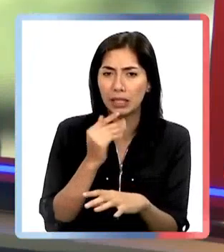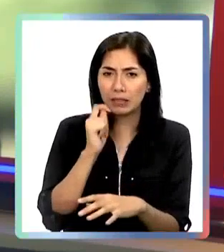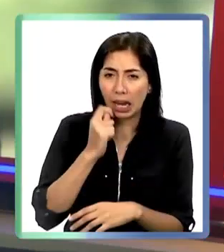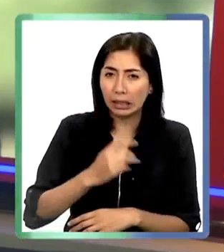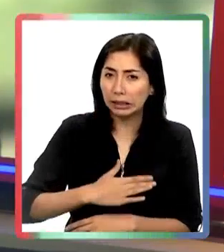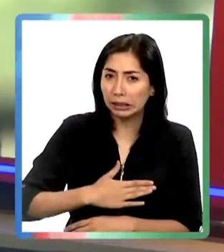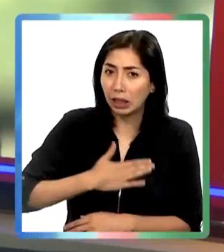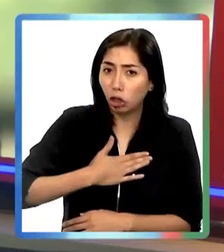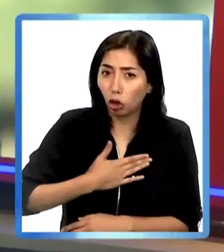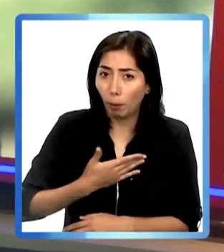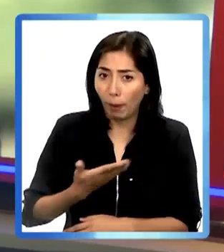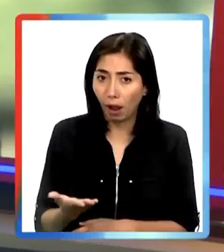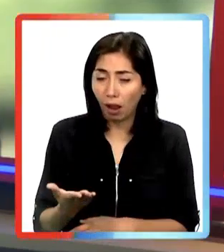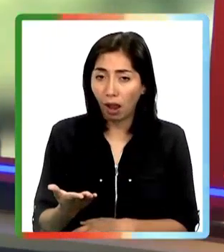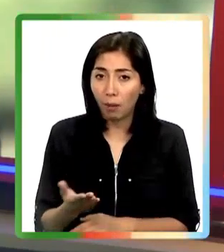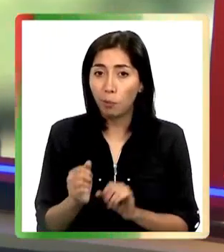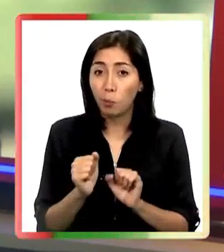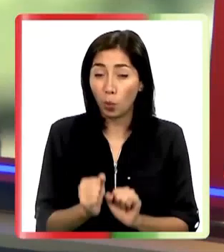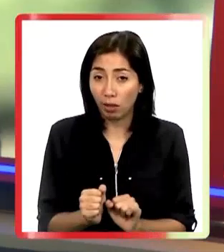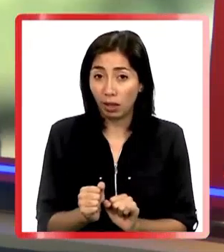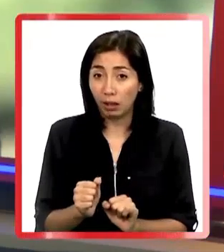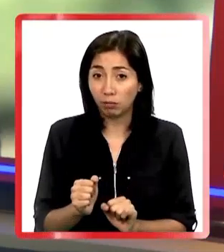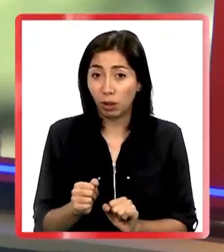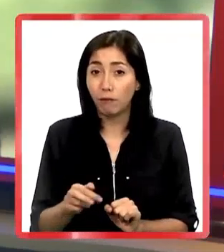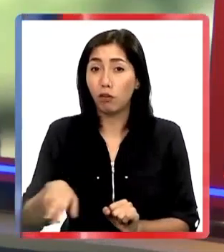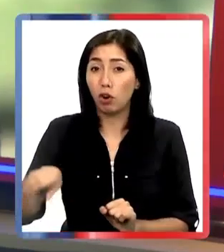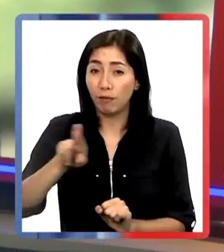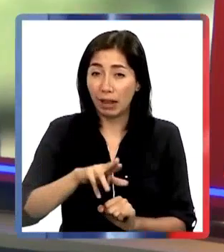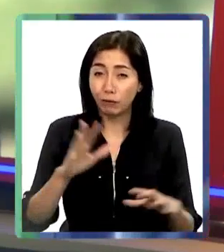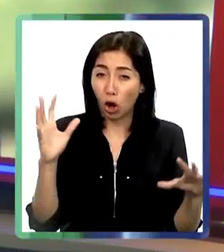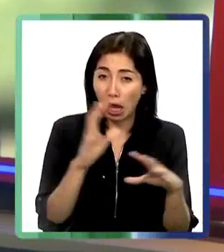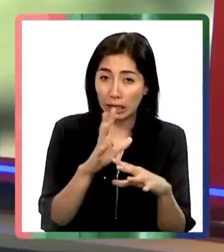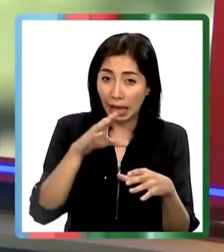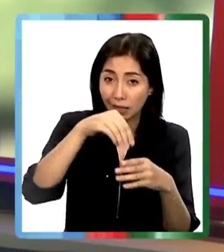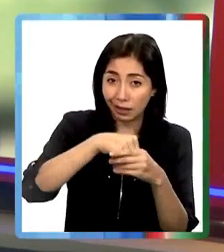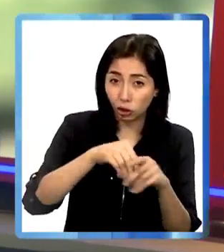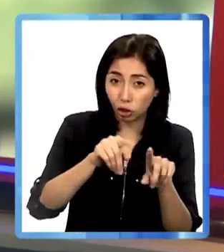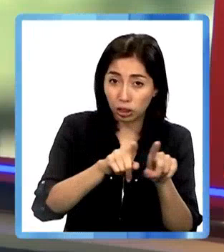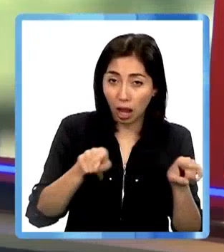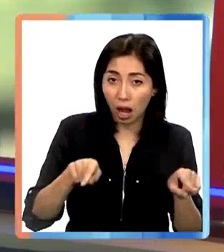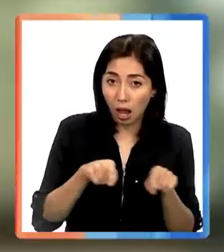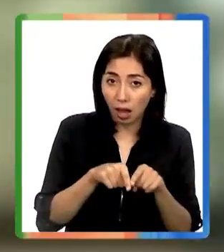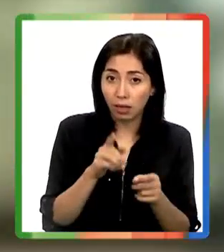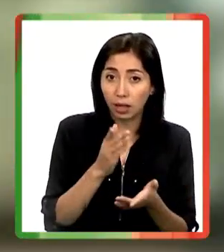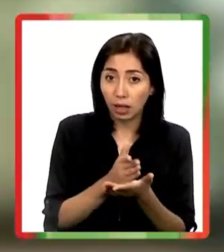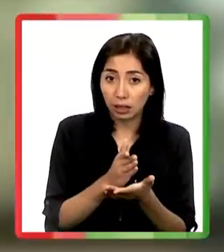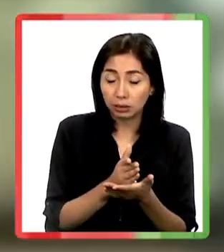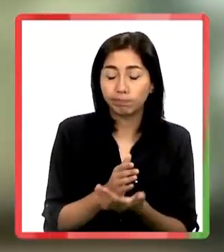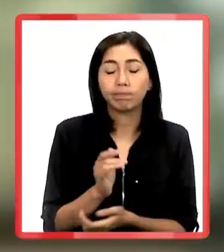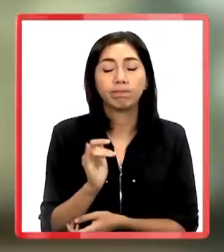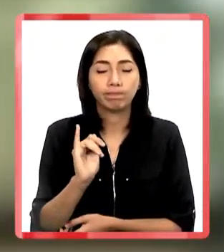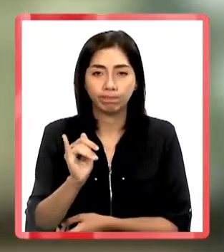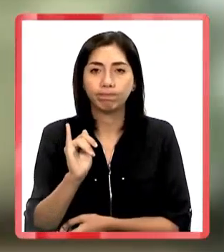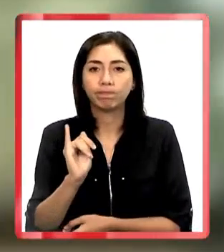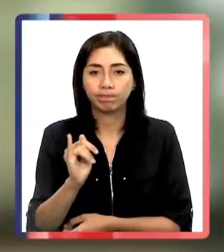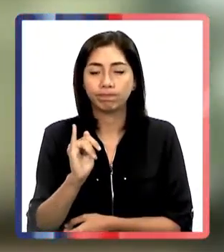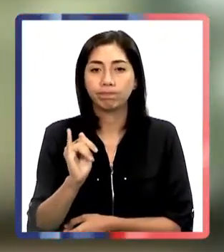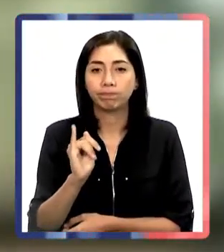sea un síntoma dentro de los niños y vuelva la violencia dentro de las salas de clase? Por supuesto que sí, eso